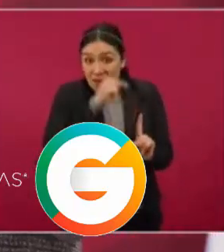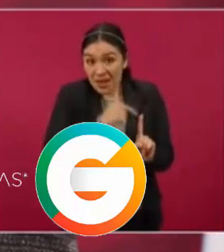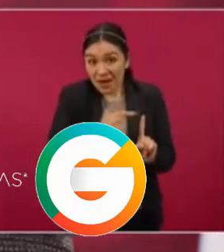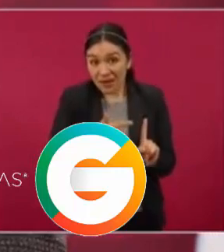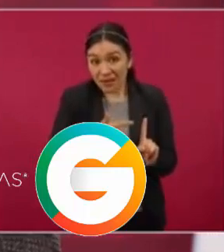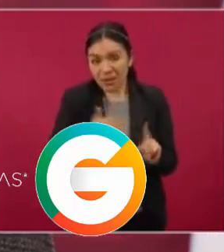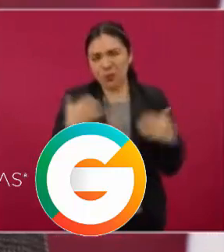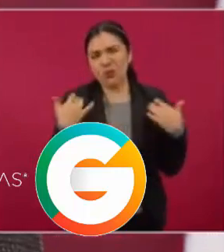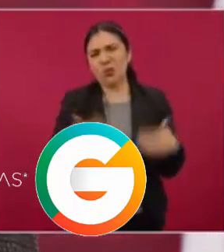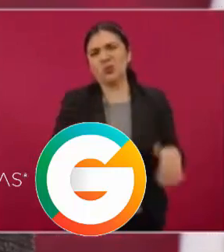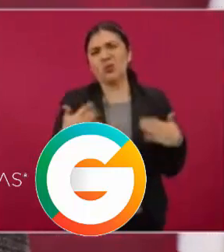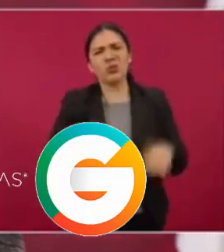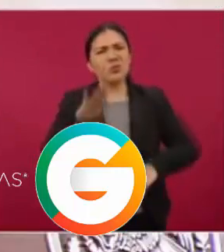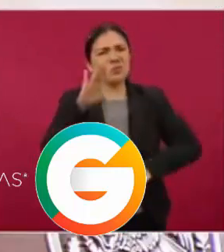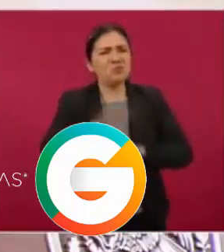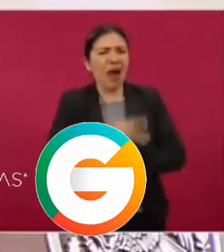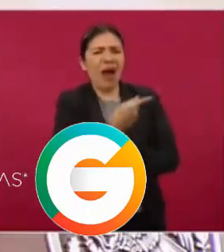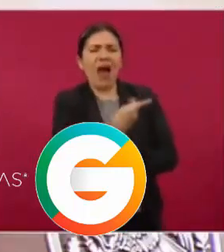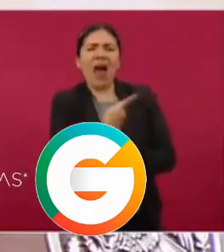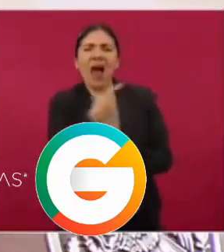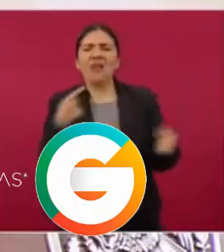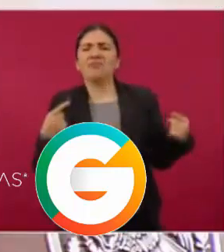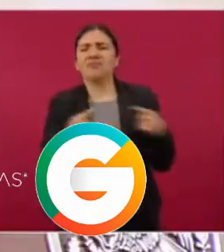Tenemos diferencias de fondo.